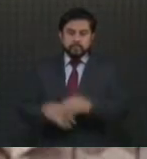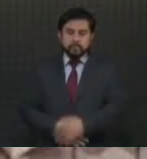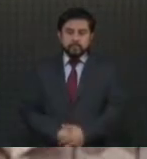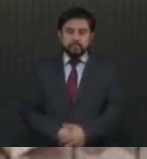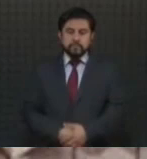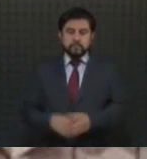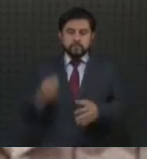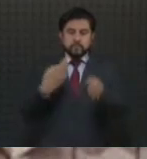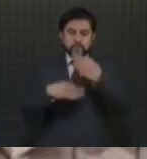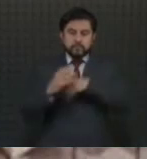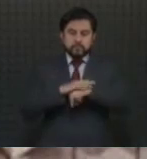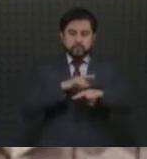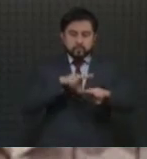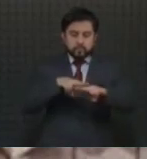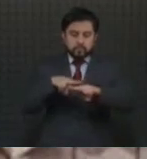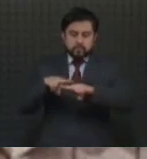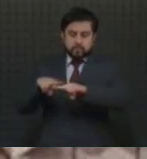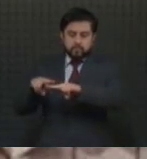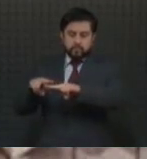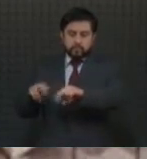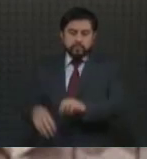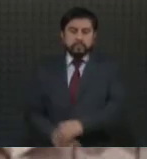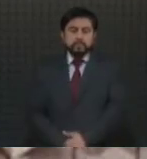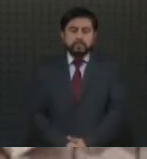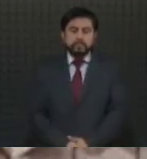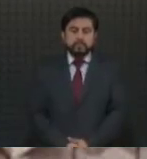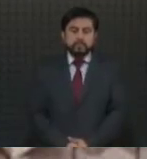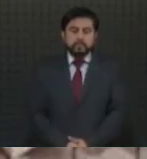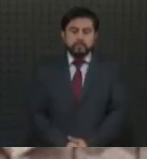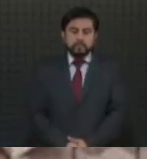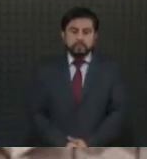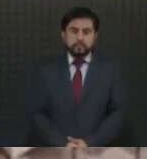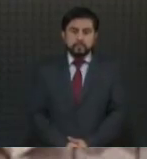Sean tan amables de ocupar sus lugares.